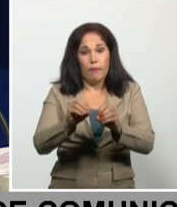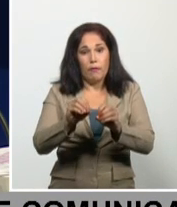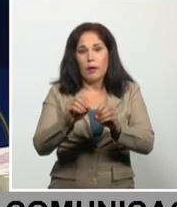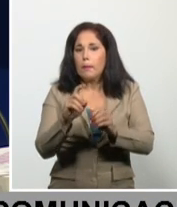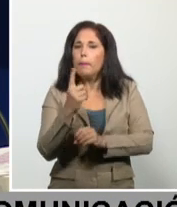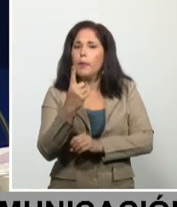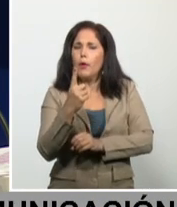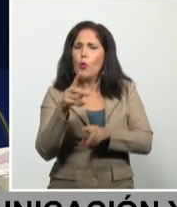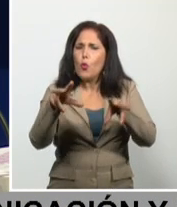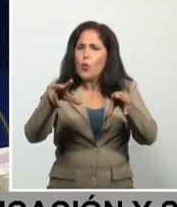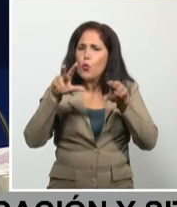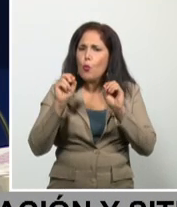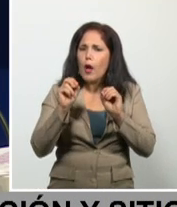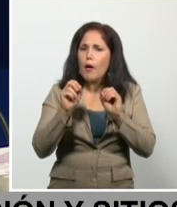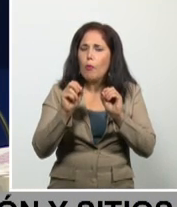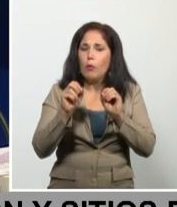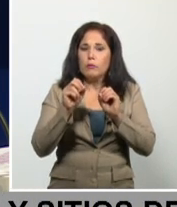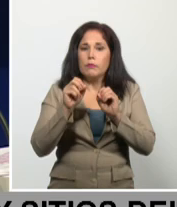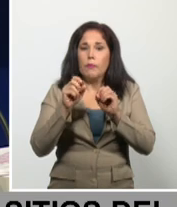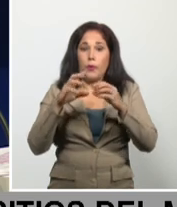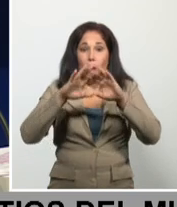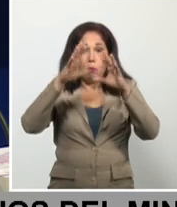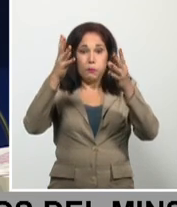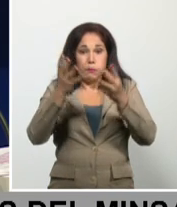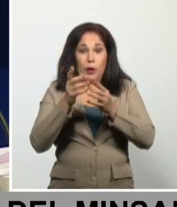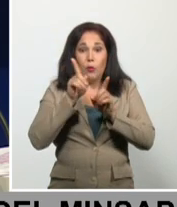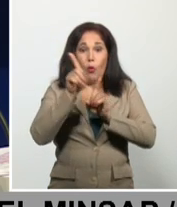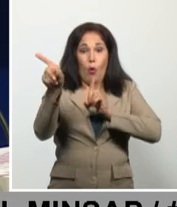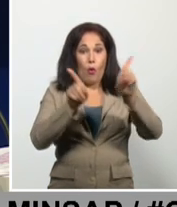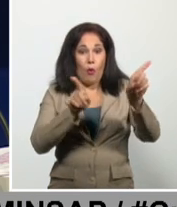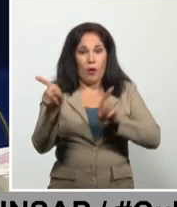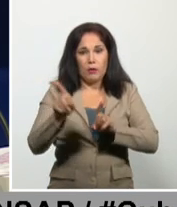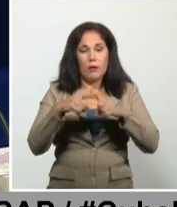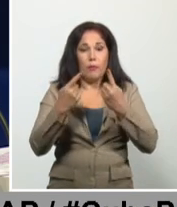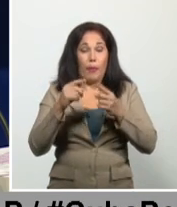primero nuevo coronavirus y después ya se le denominó